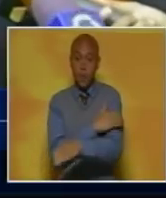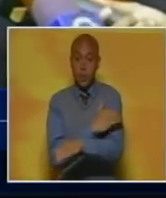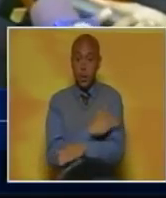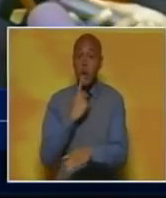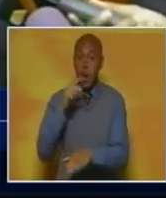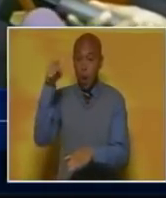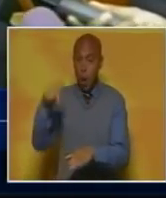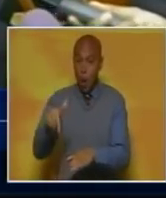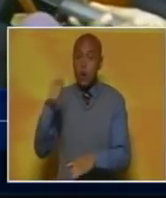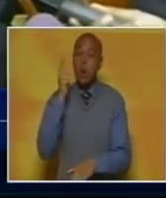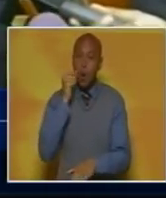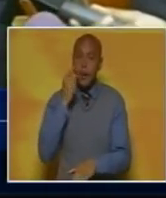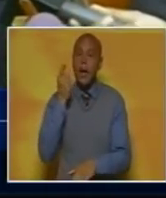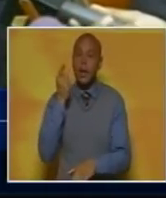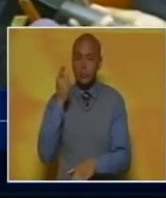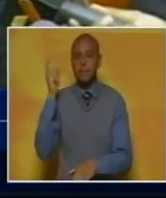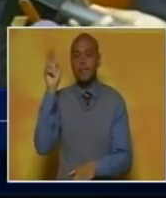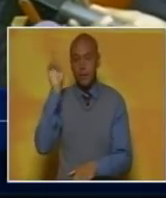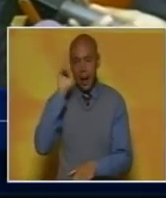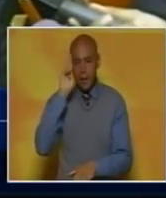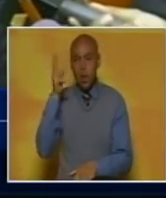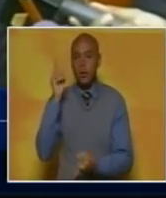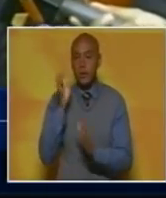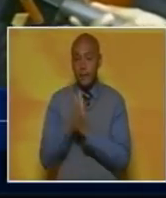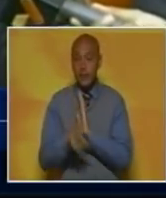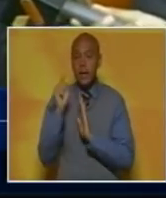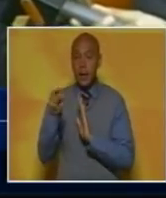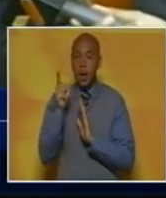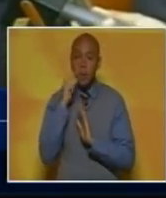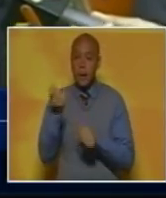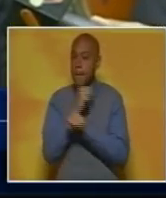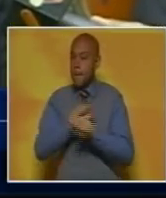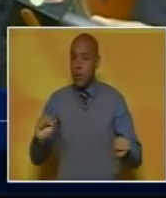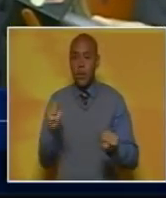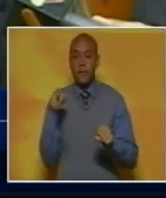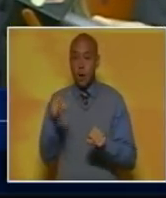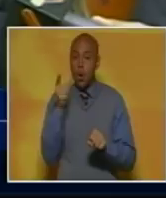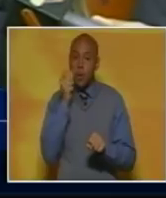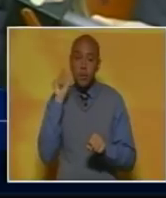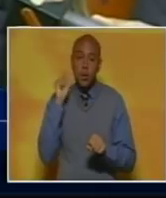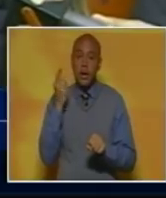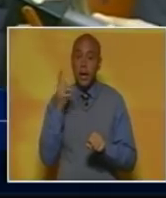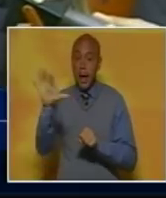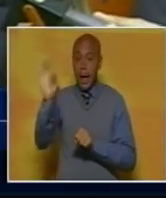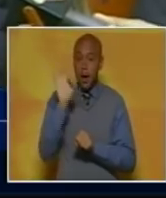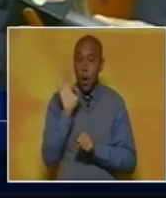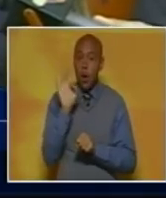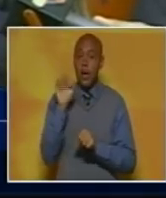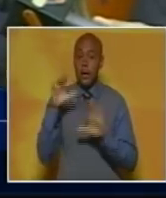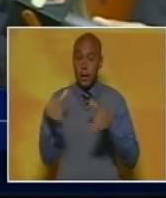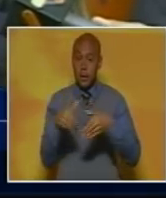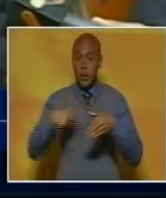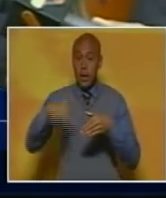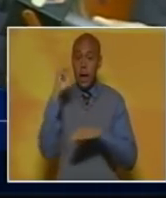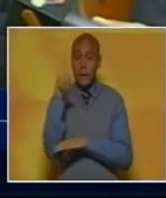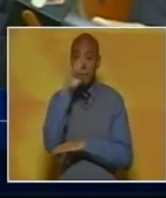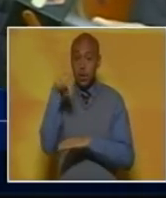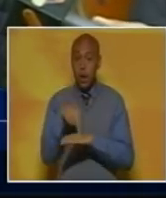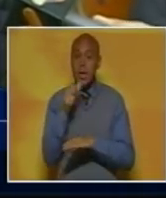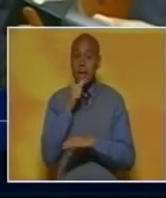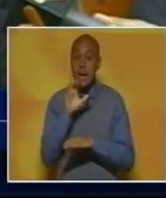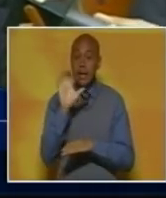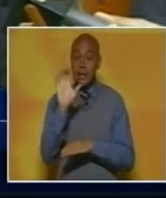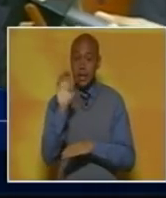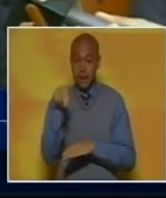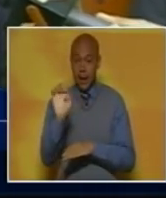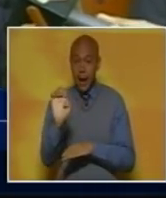hoy ha reconocido la imposibilidad técnica de escoger en esta Asamblea Nacional el Consejo